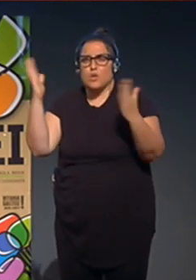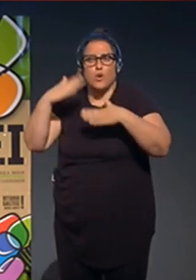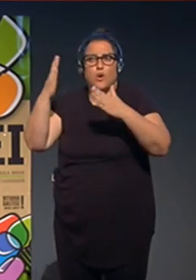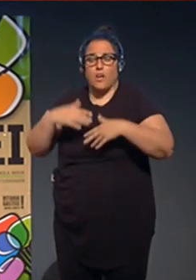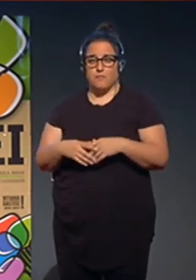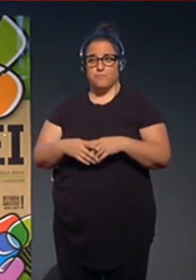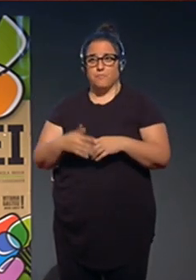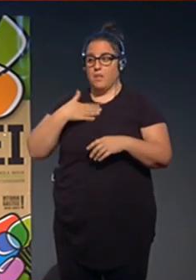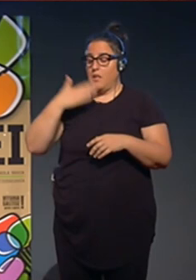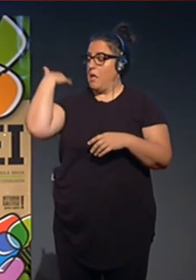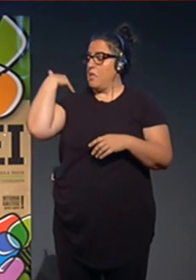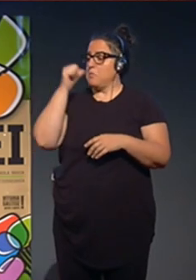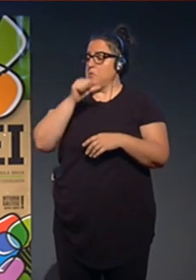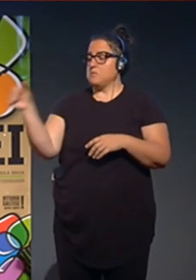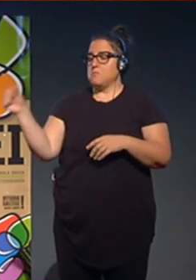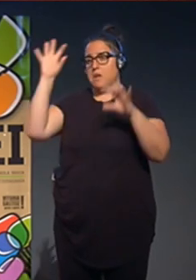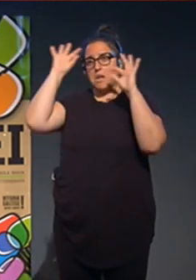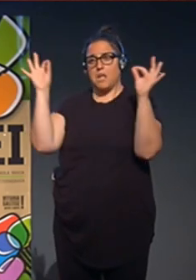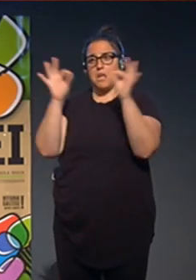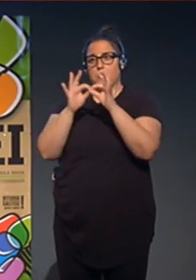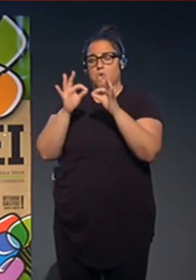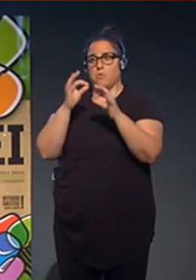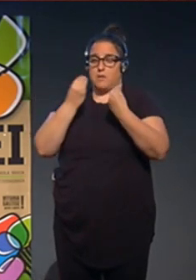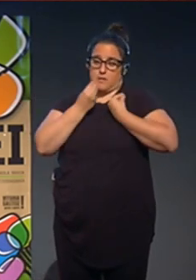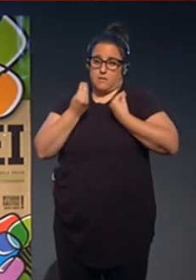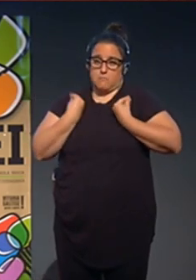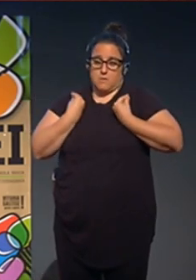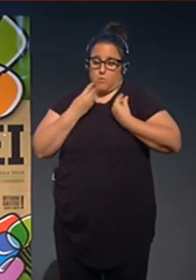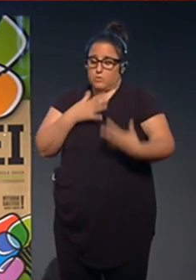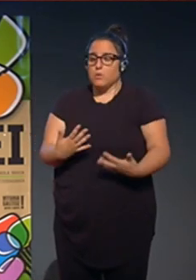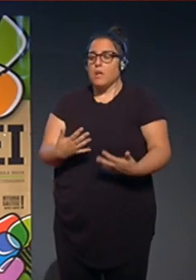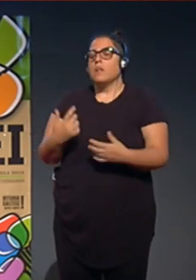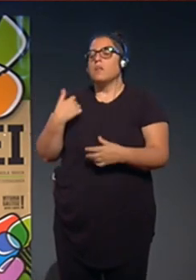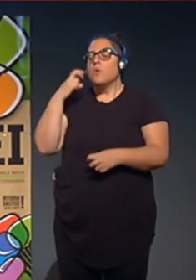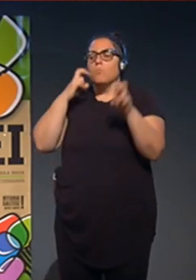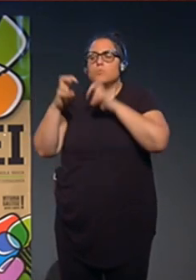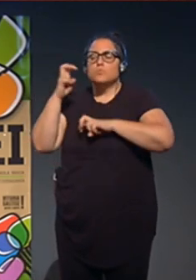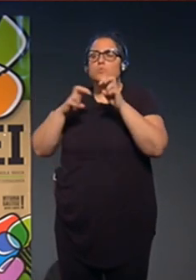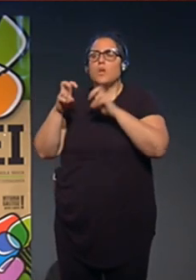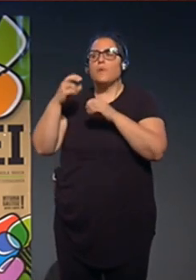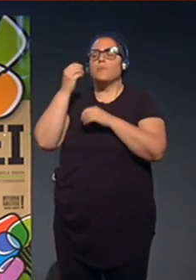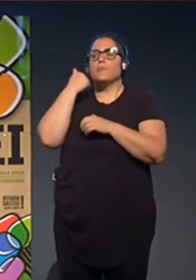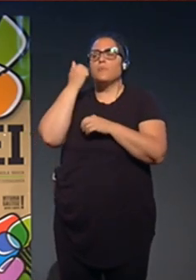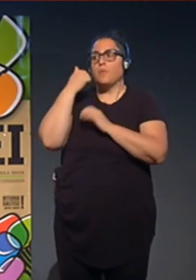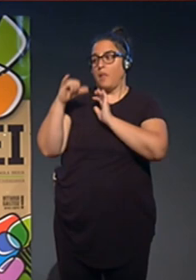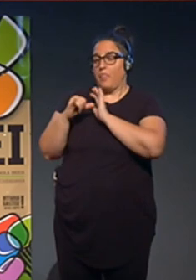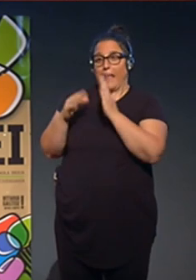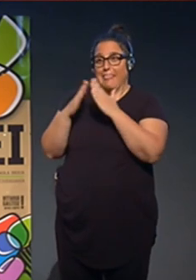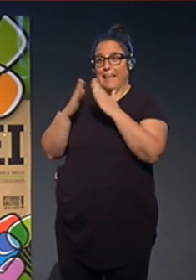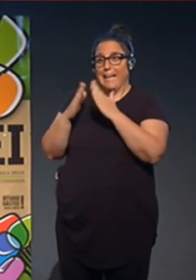Yo hace una semana en Córdoba que es donde vivo actualmente buscaba en las fruterías cerca de casa Ni siquiera en los grandes